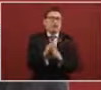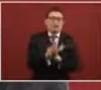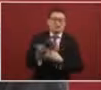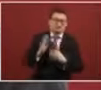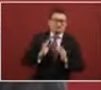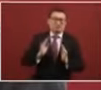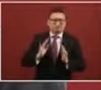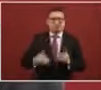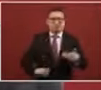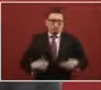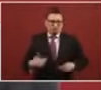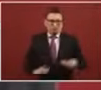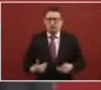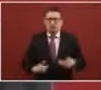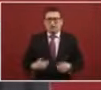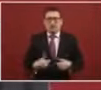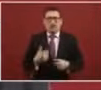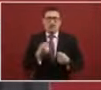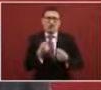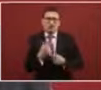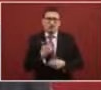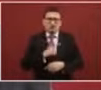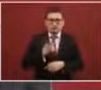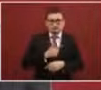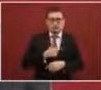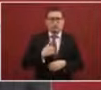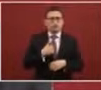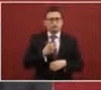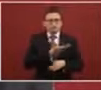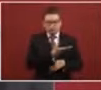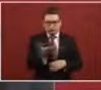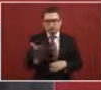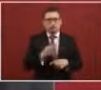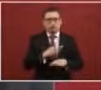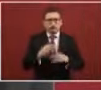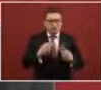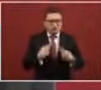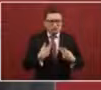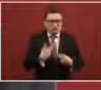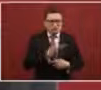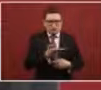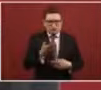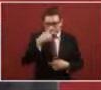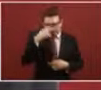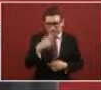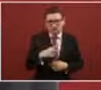resistencias. Le pido a los ciudadanos que nos ayuden,